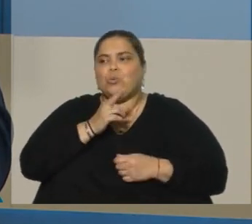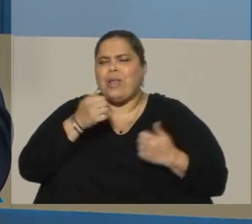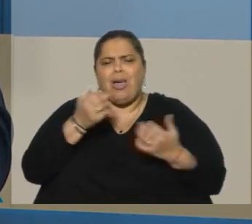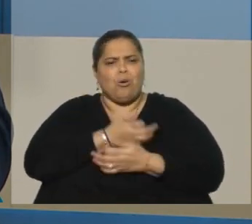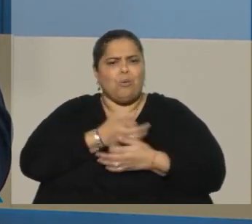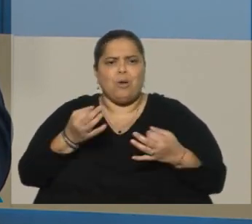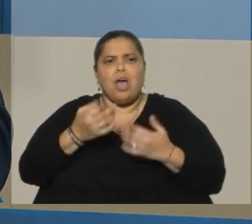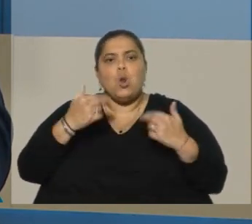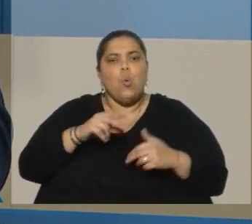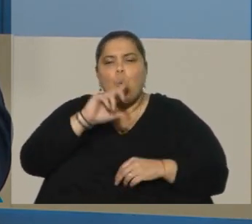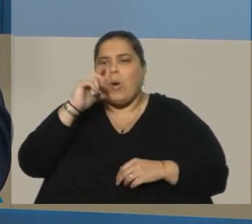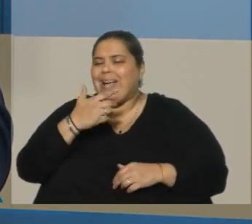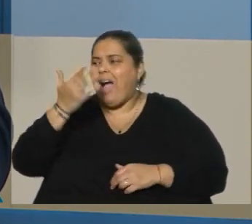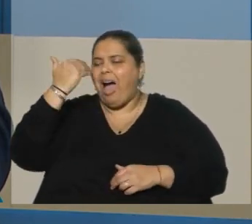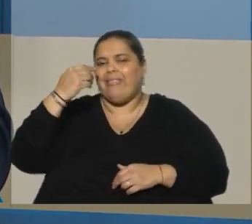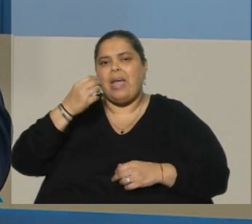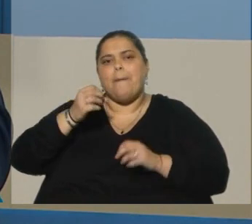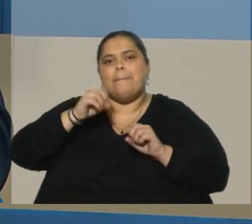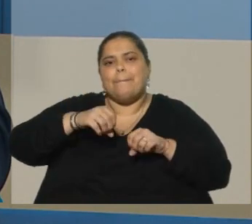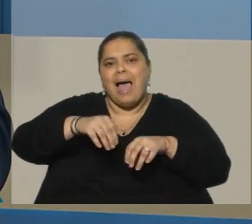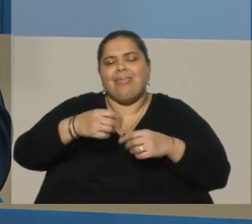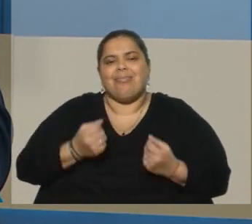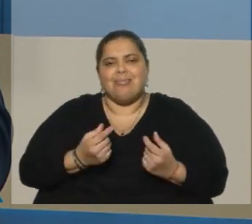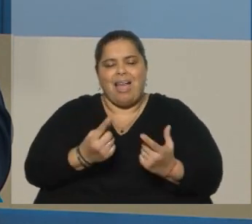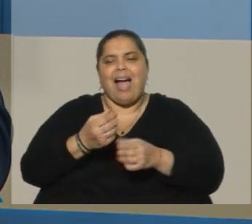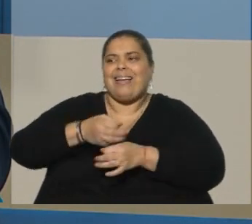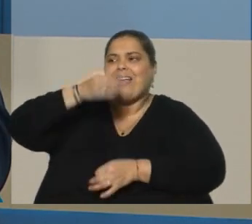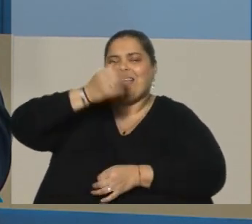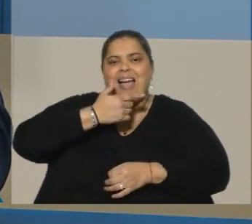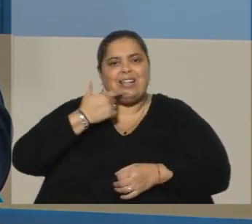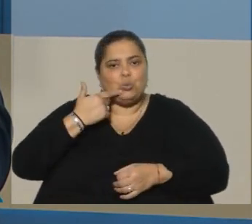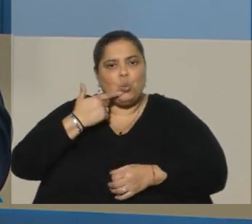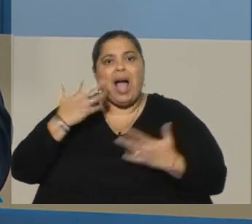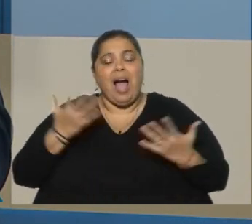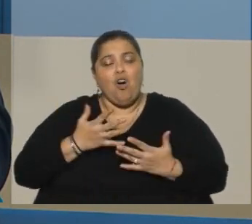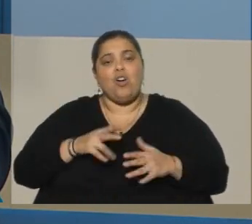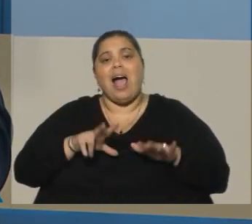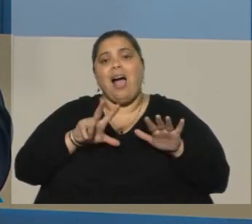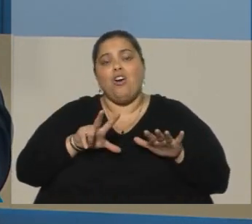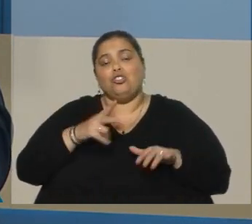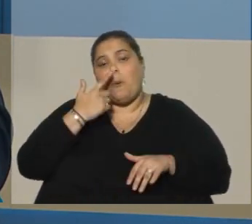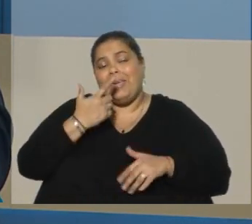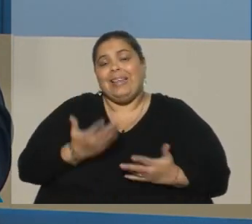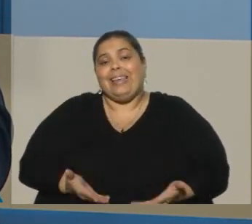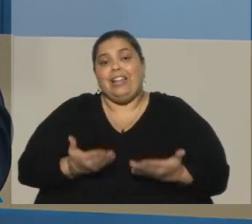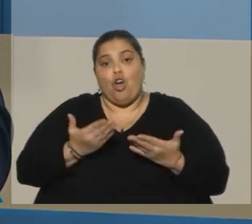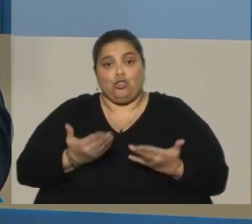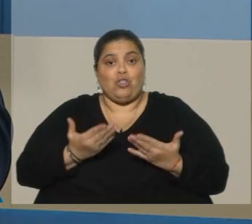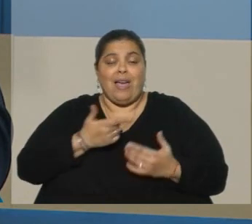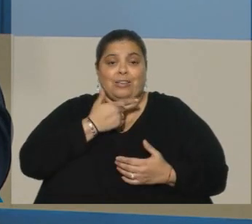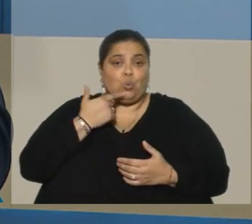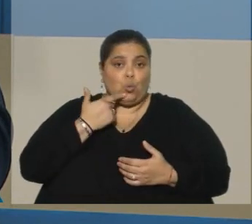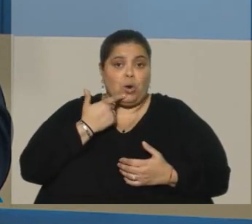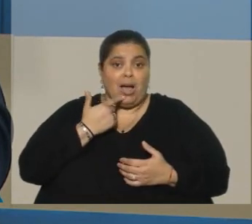de la plantación de caña de azúcar se habían obtenido rendimientos agrícolas cercanos a los 8.000 kilos de azúcar por hectárea. Y eso sí, claro, se logró en los